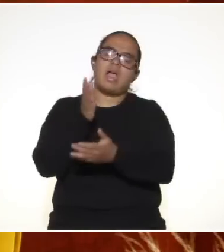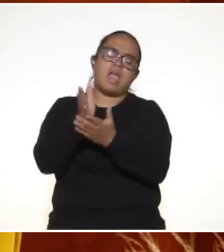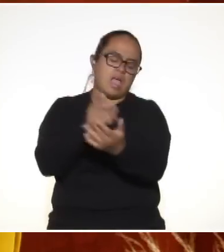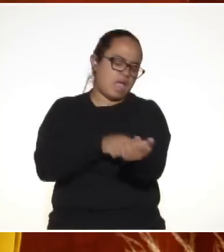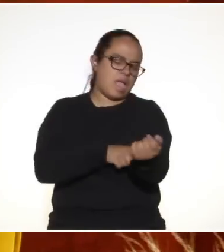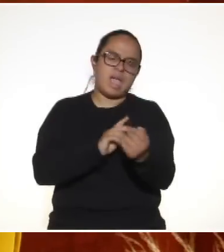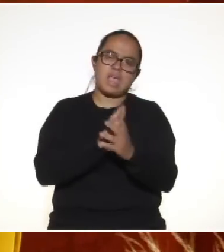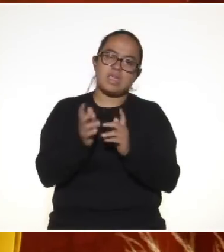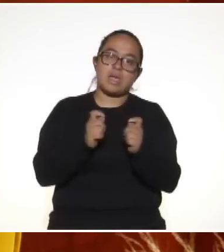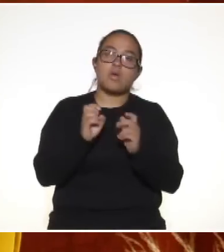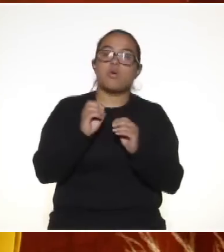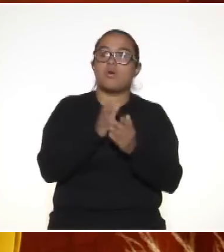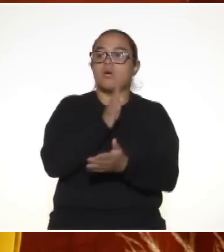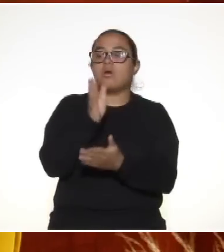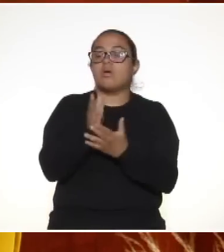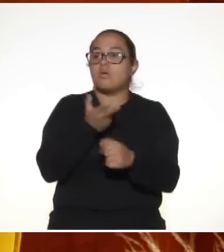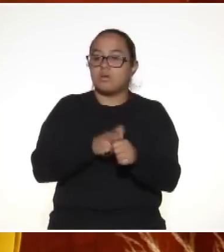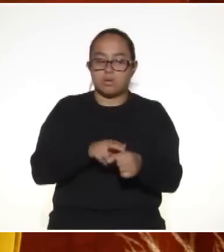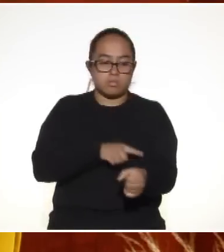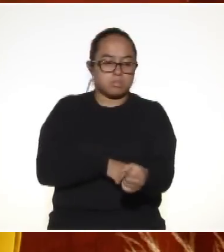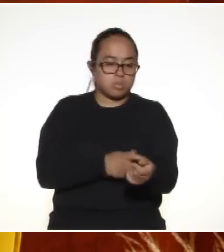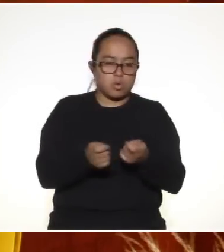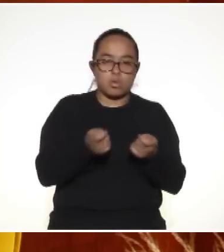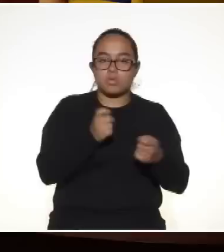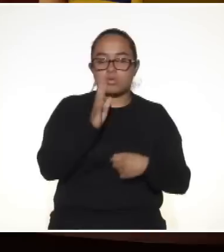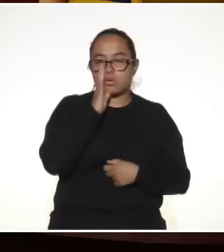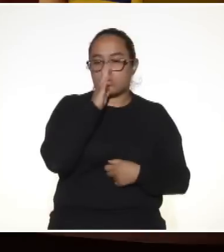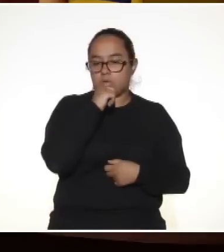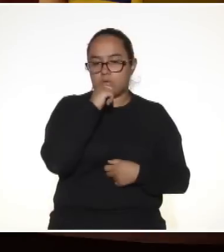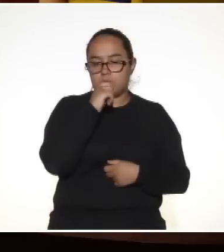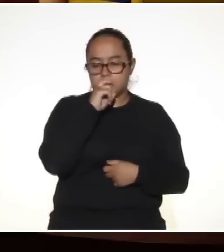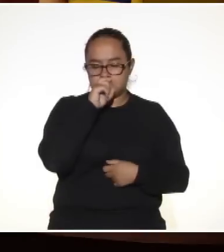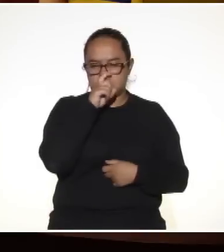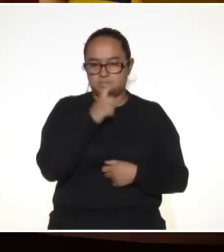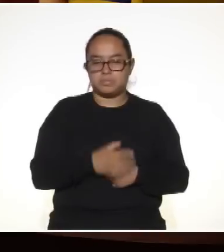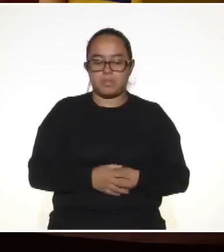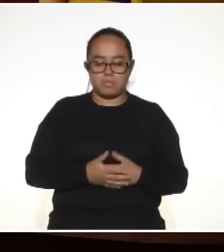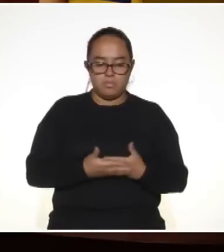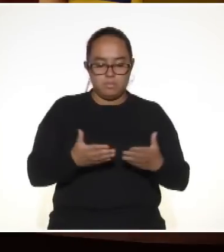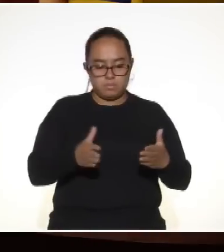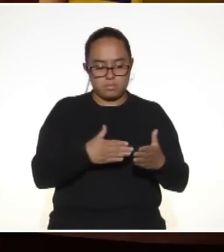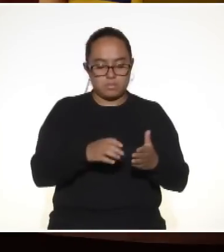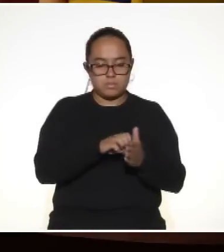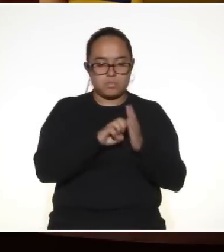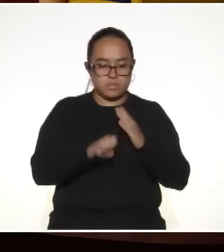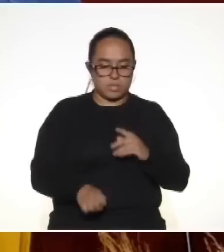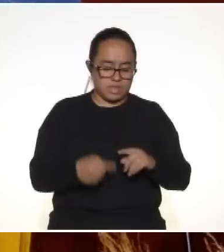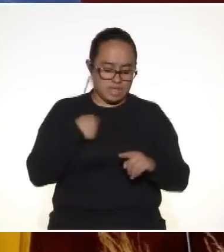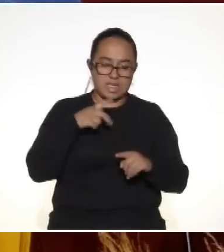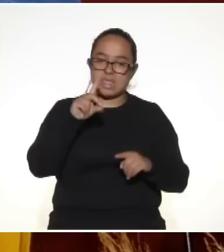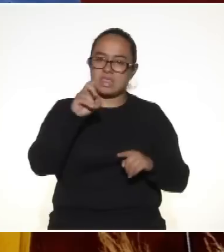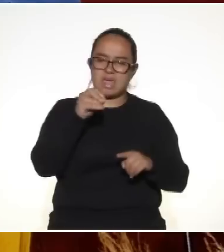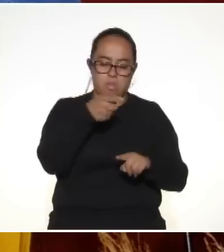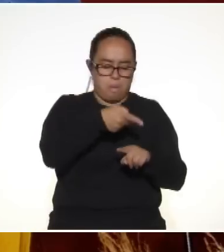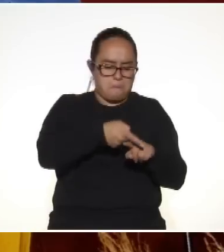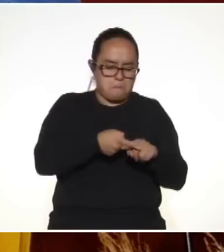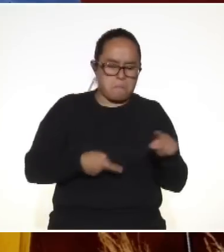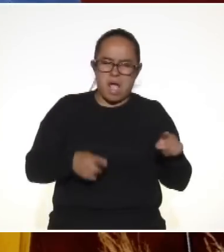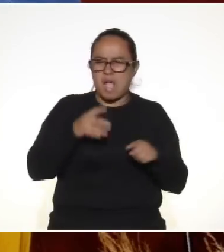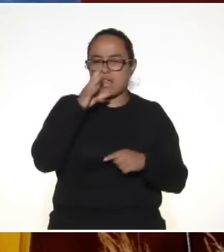a querer ir al hospital cuando ya se salió de control la situación. Hablemos de la cocina. Alguien se corta un cacho de dedo. ¿Qué